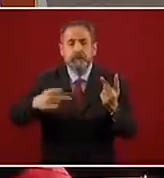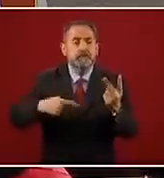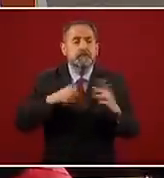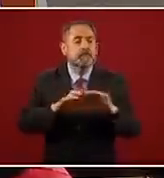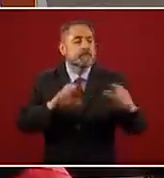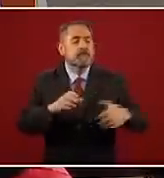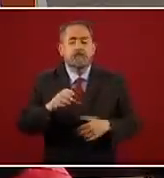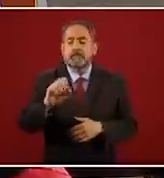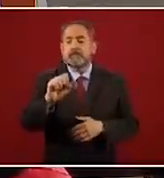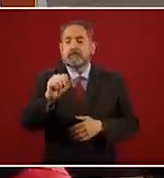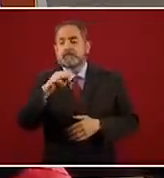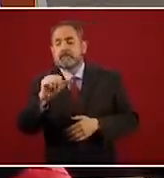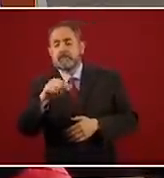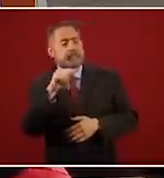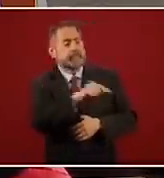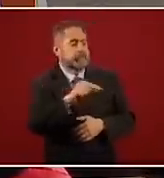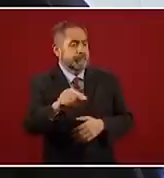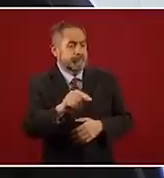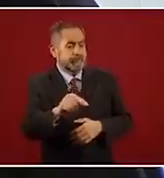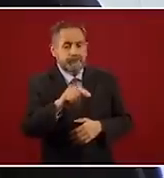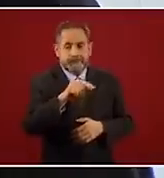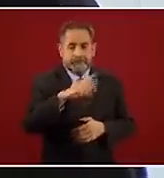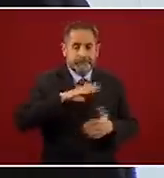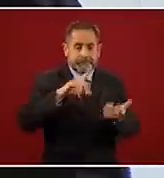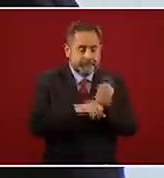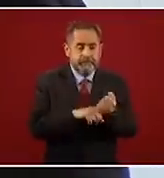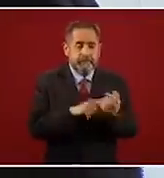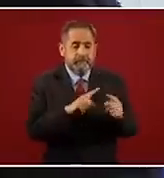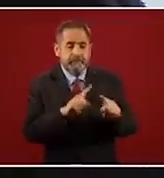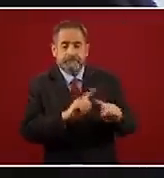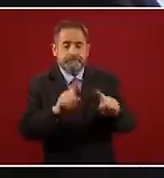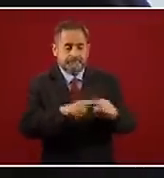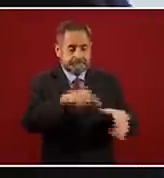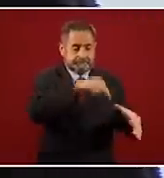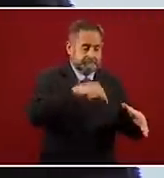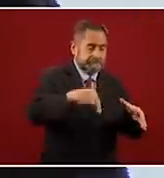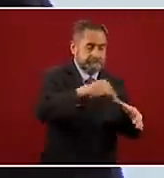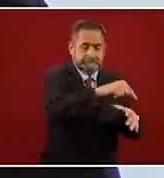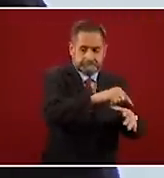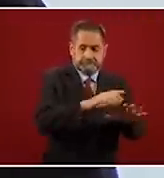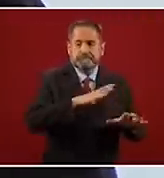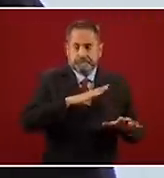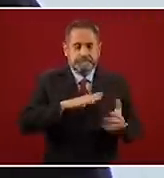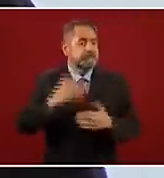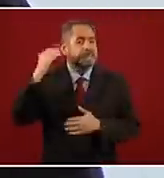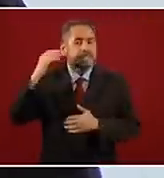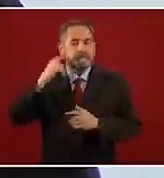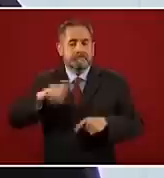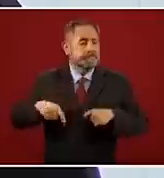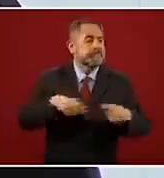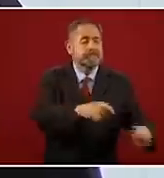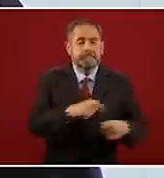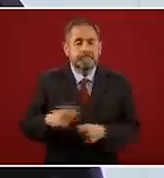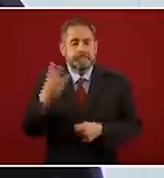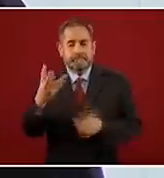campo SAMA, que es un bloque que se le otorgó a tres